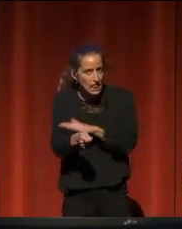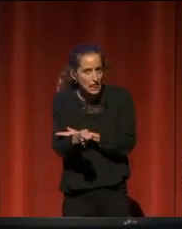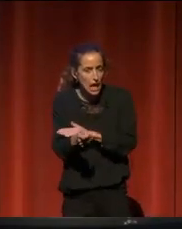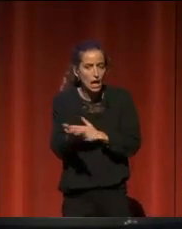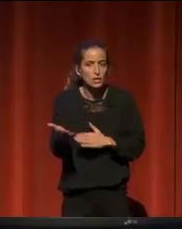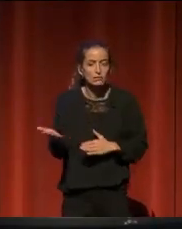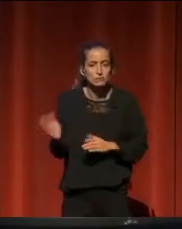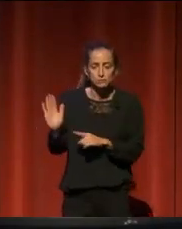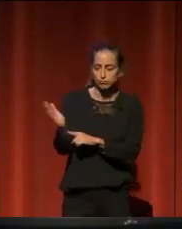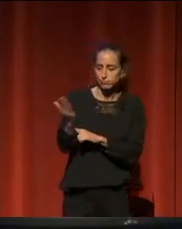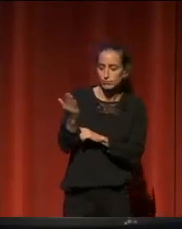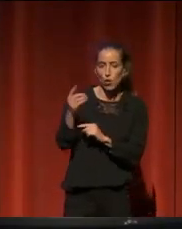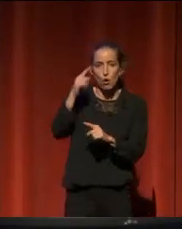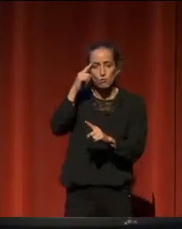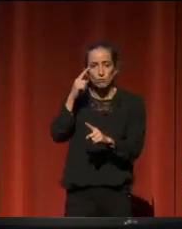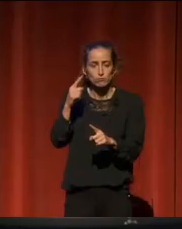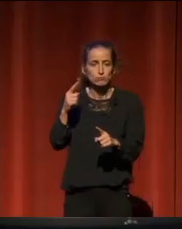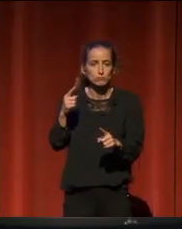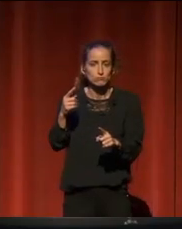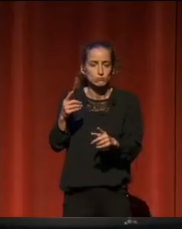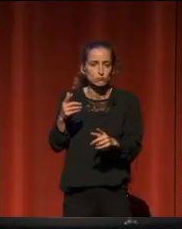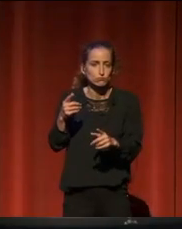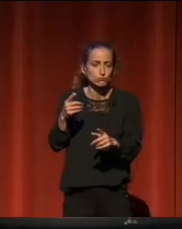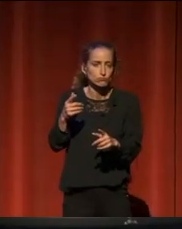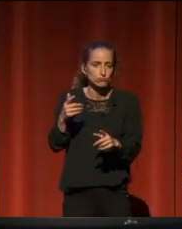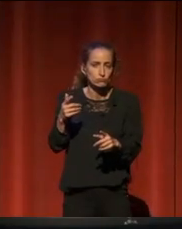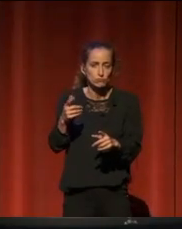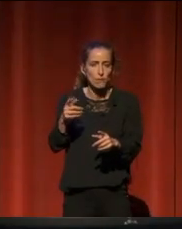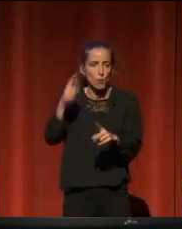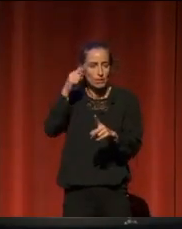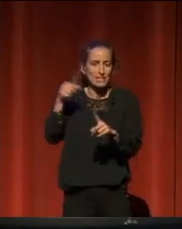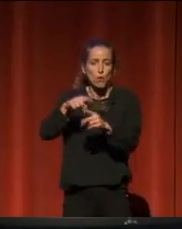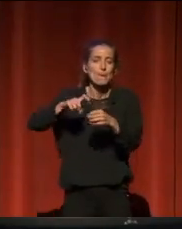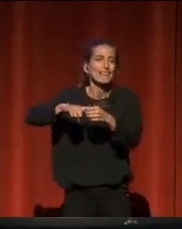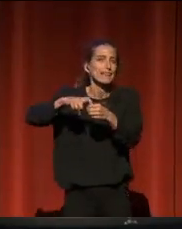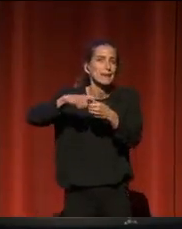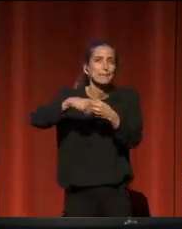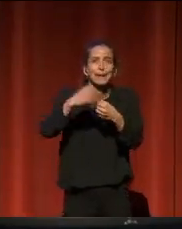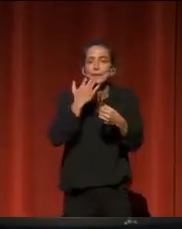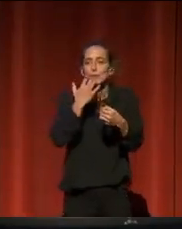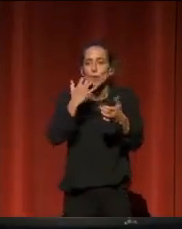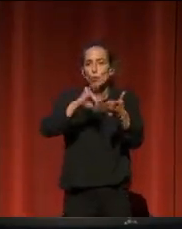para participar en proyectos de